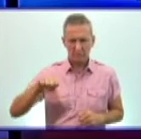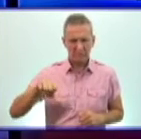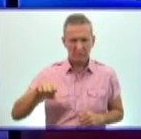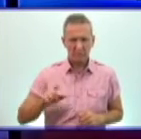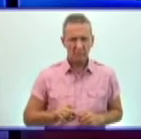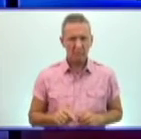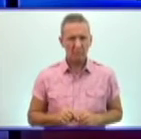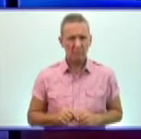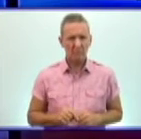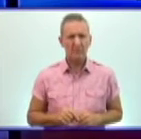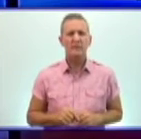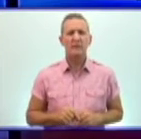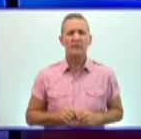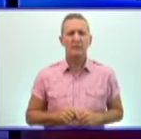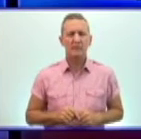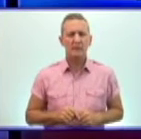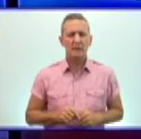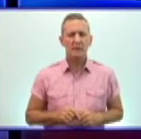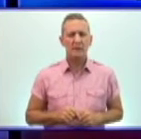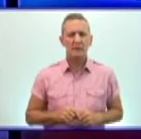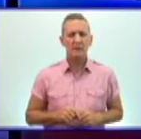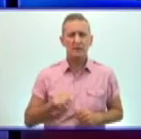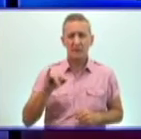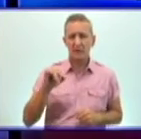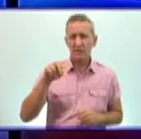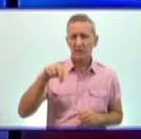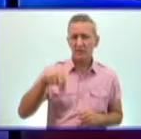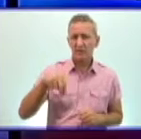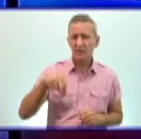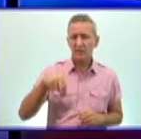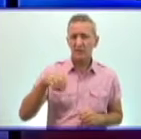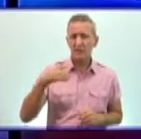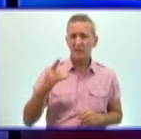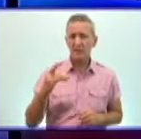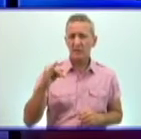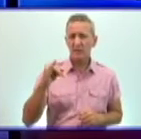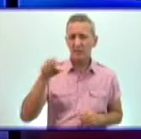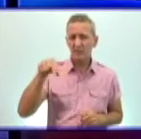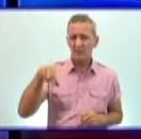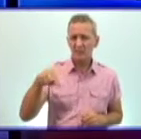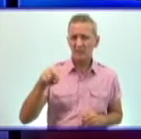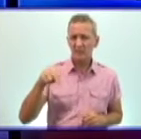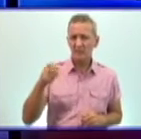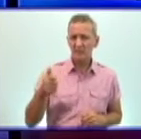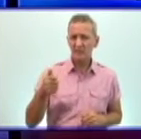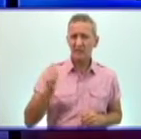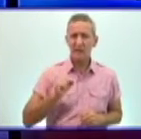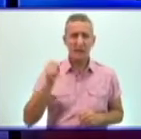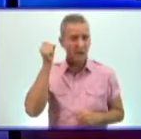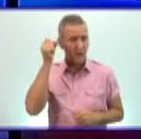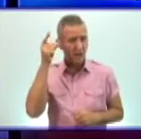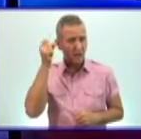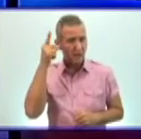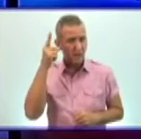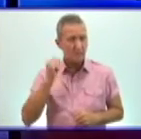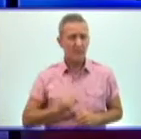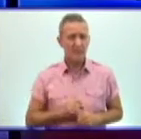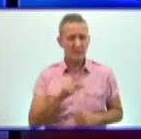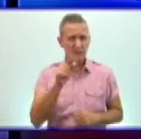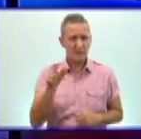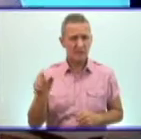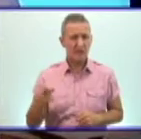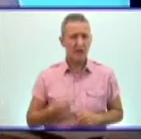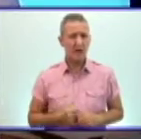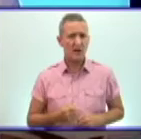asume posiciones indignas. De ahí la experiencia de los voluntarios, de ahí la experiencia de los sucesos del 27